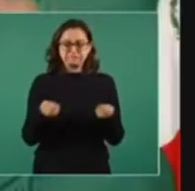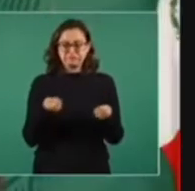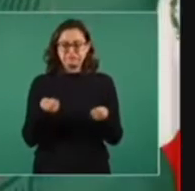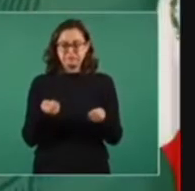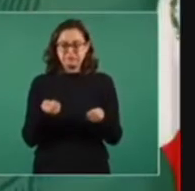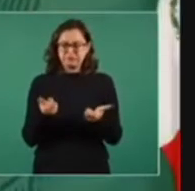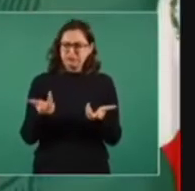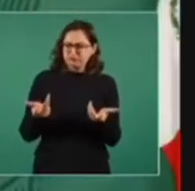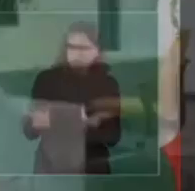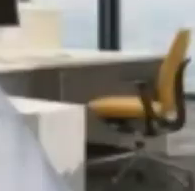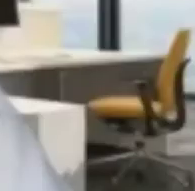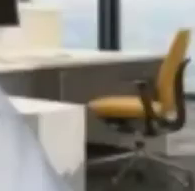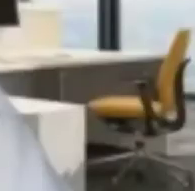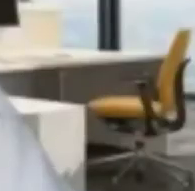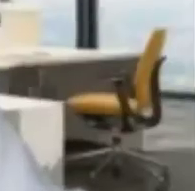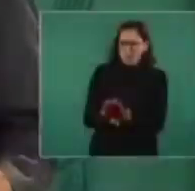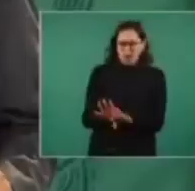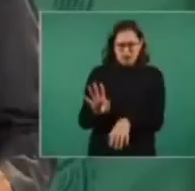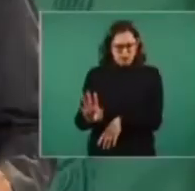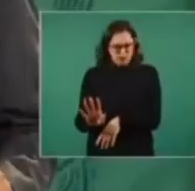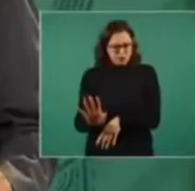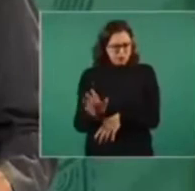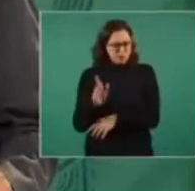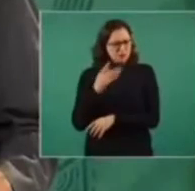está hablando el presidente de un tema histórico, ¿ok?